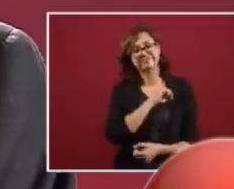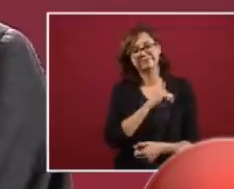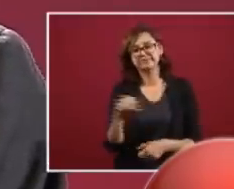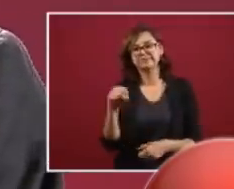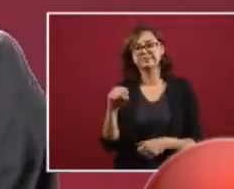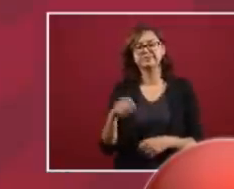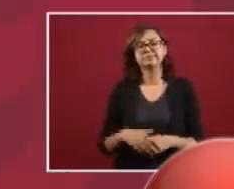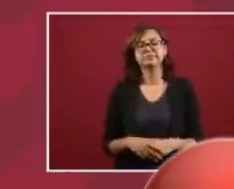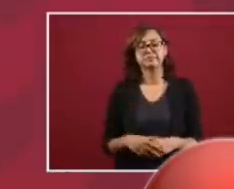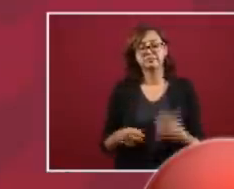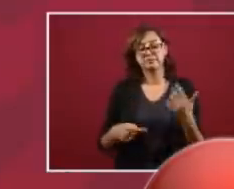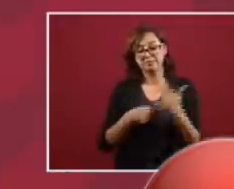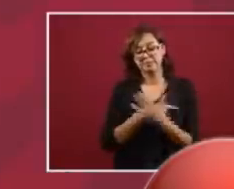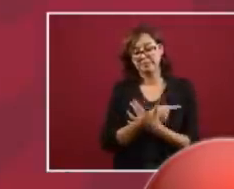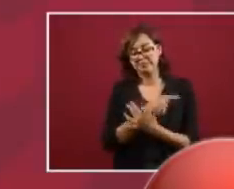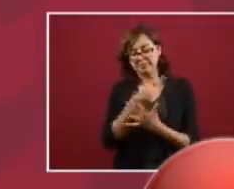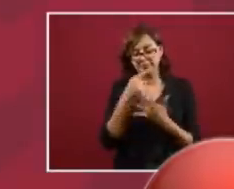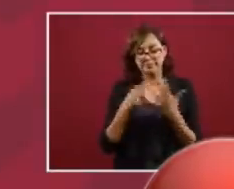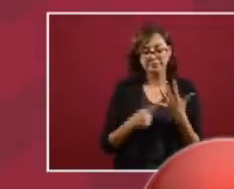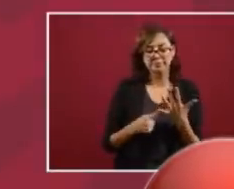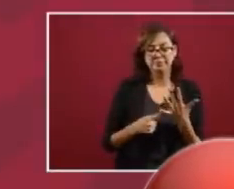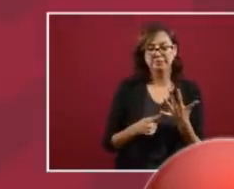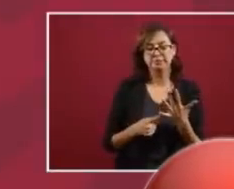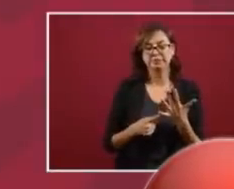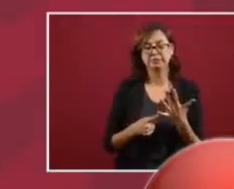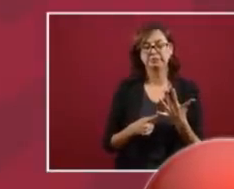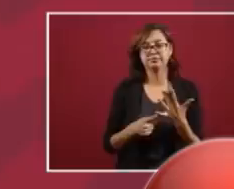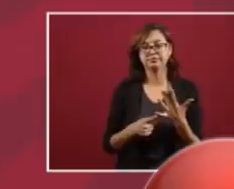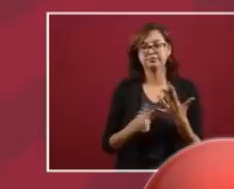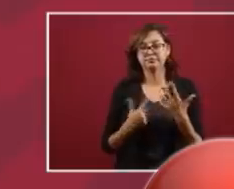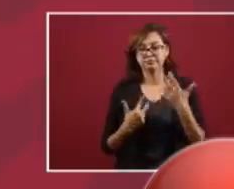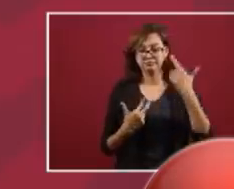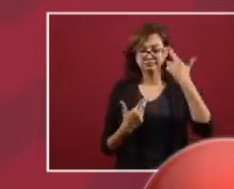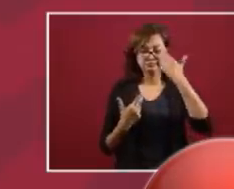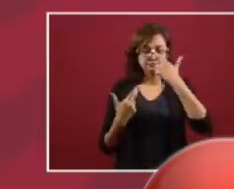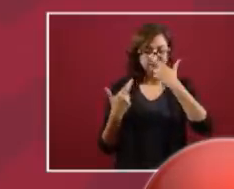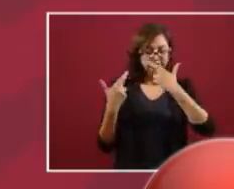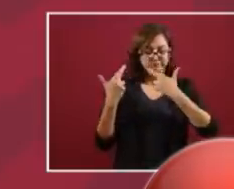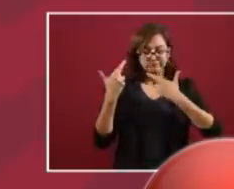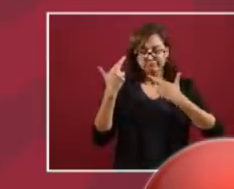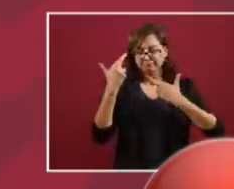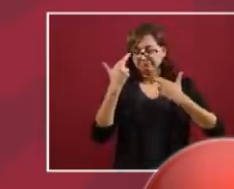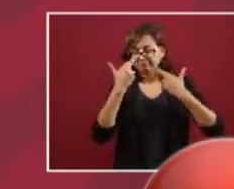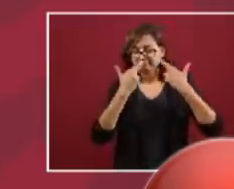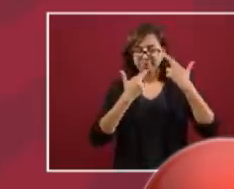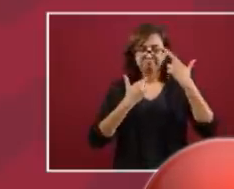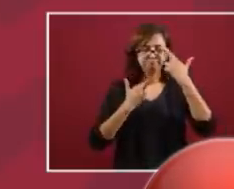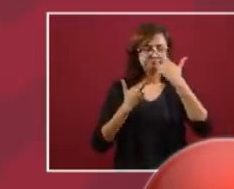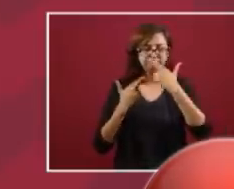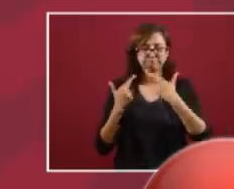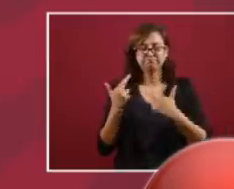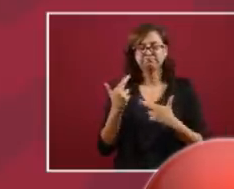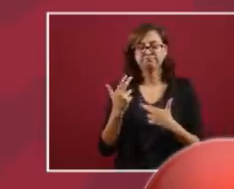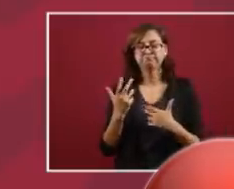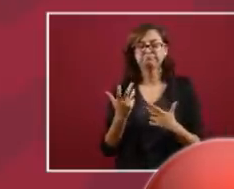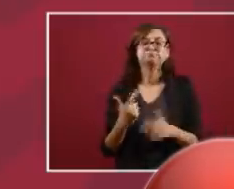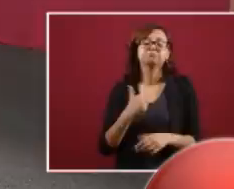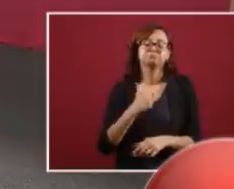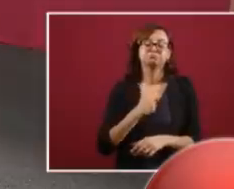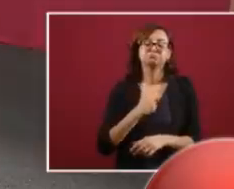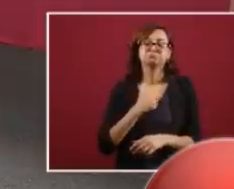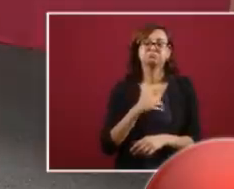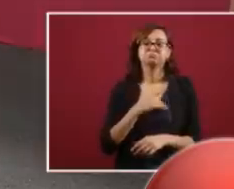Entonces, todo eso se está revisando y yo celebro